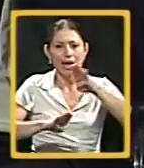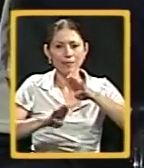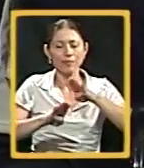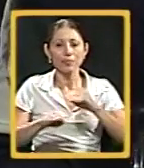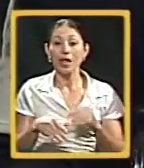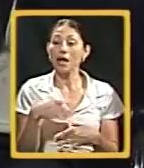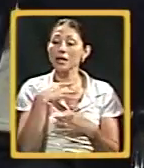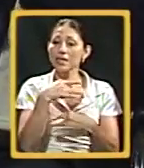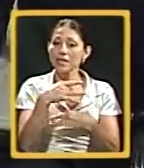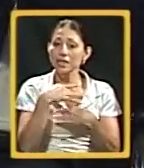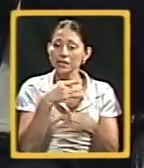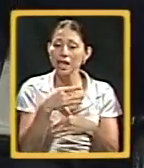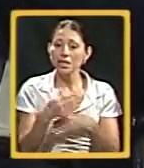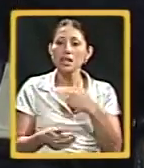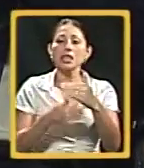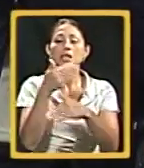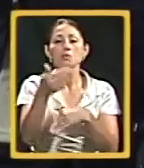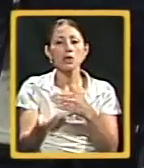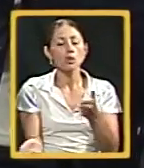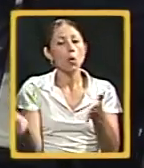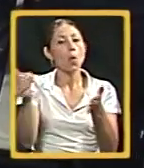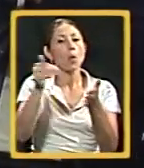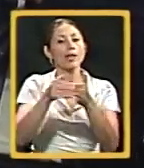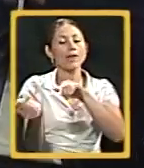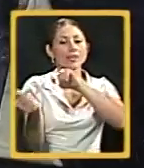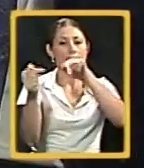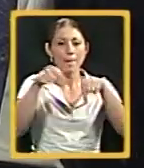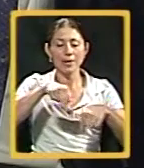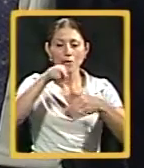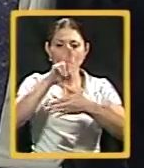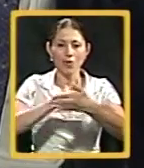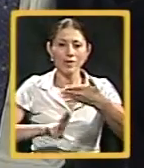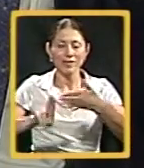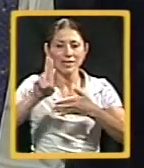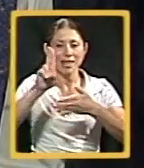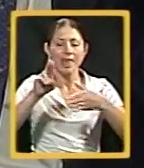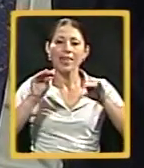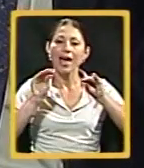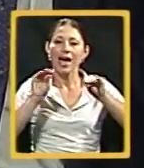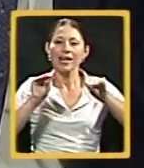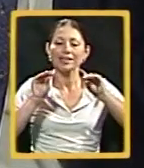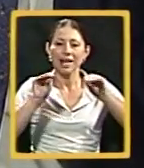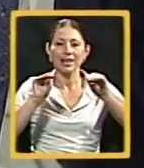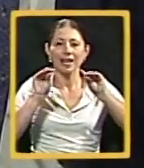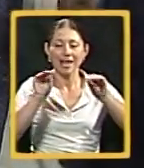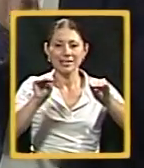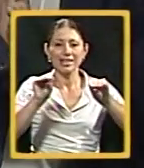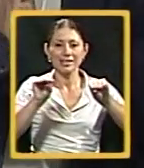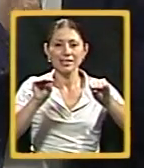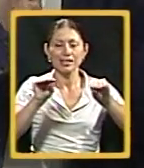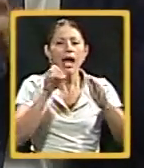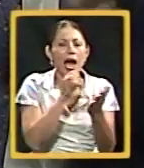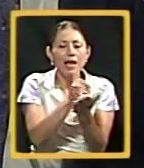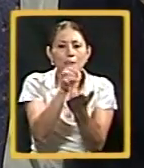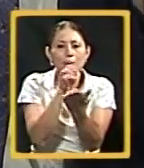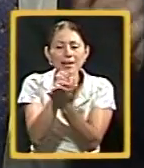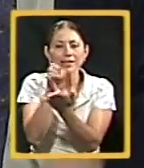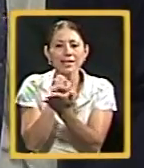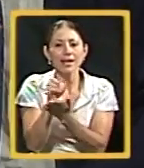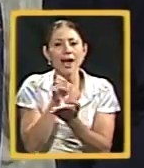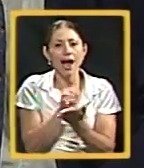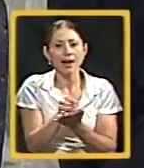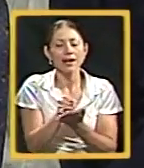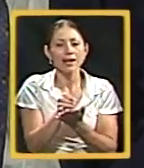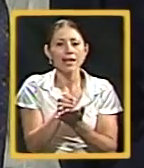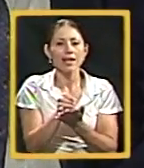luego regresó a la universidad a dar clases, a investigar y